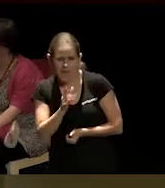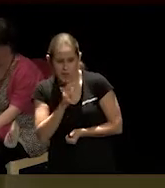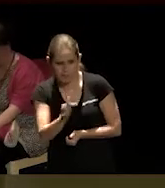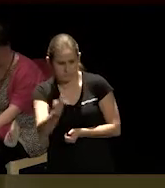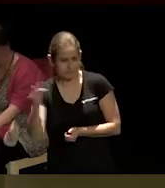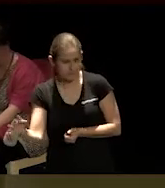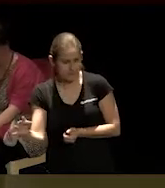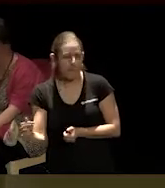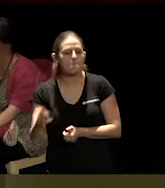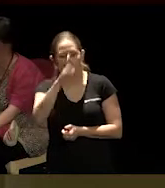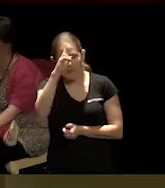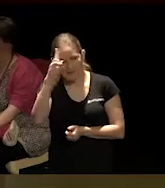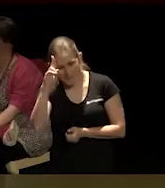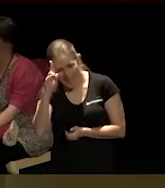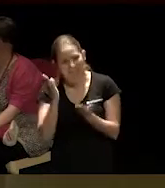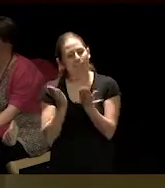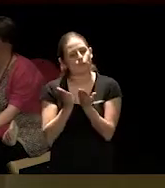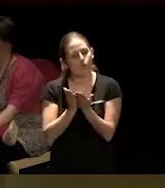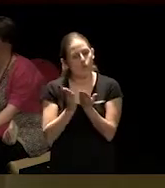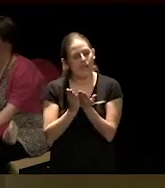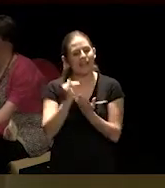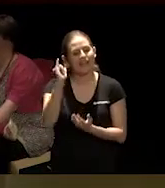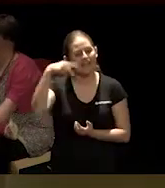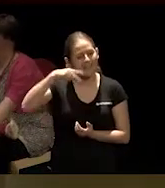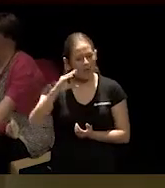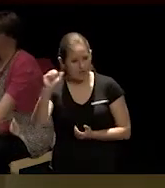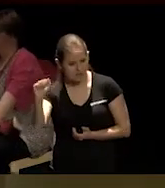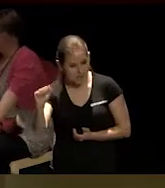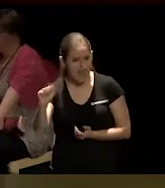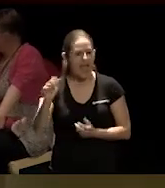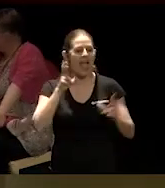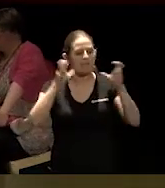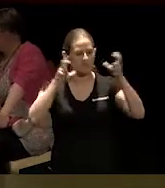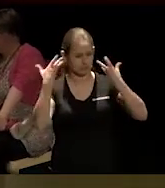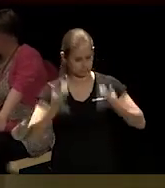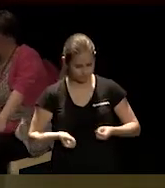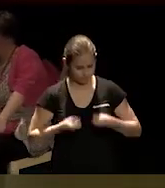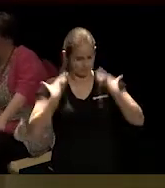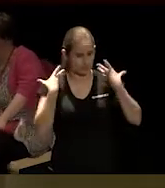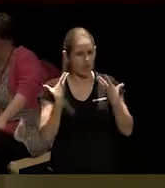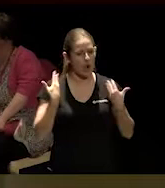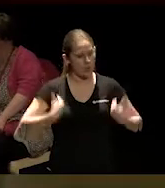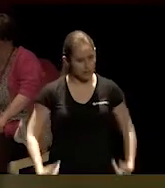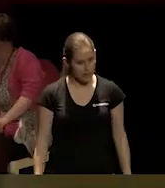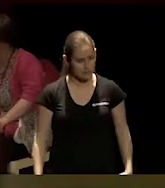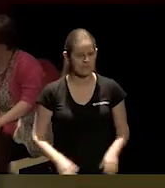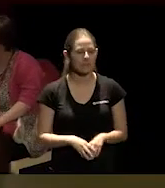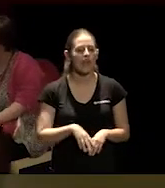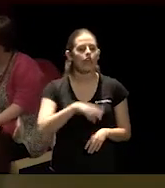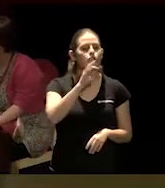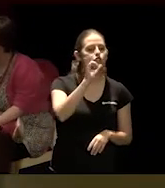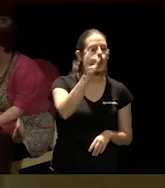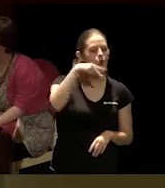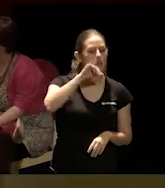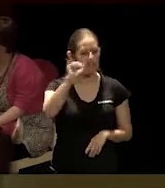el Estudio Esquinca, aplicación socioterapéutica del método Esquinca de expresión corporal. Para ello tenemos a Susana Carnero y a Elena Ferrari Esquinca. Por